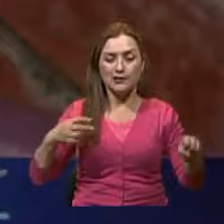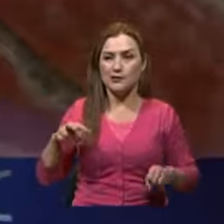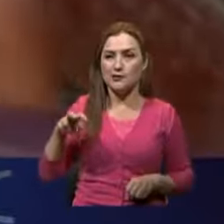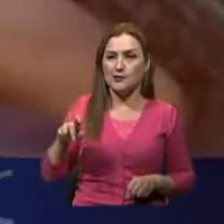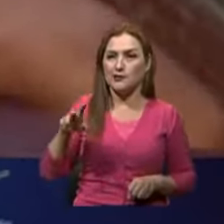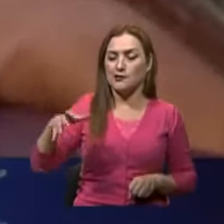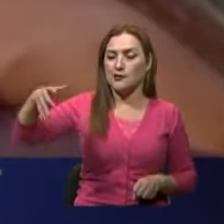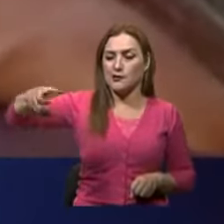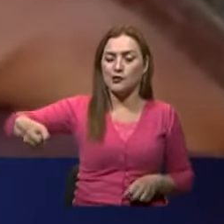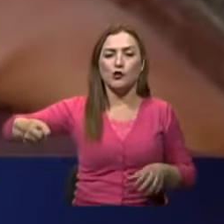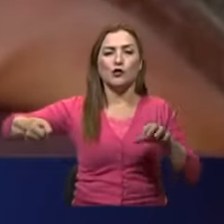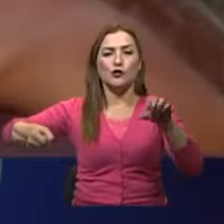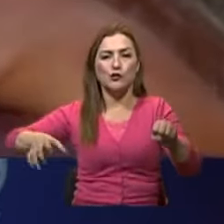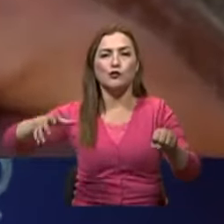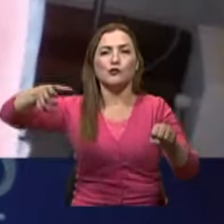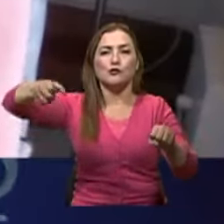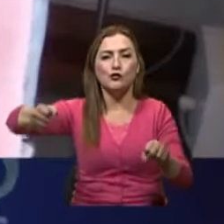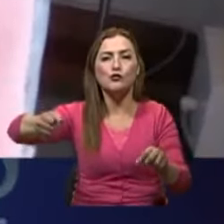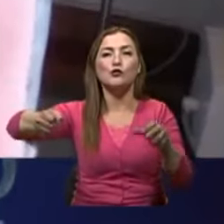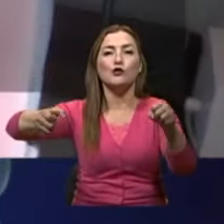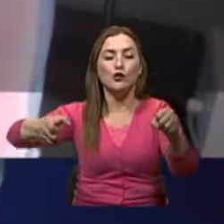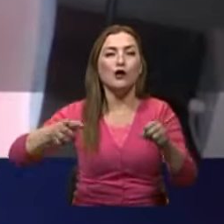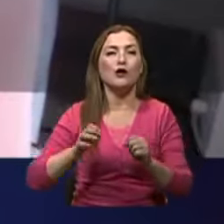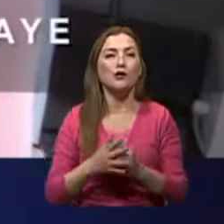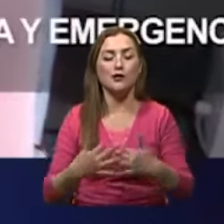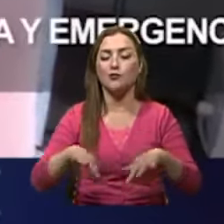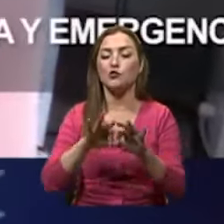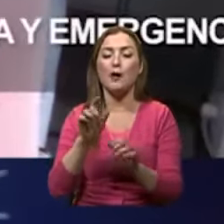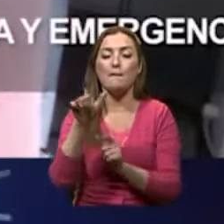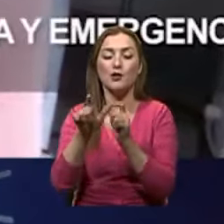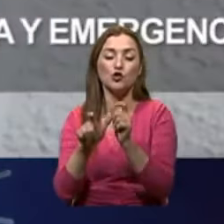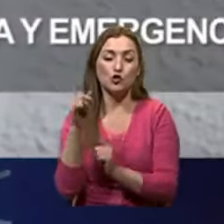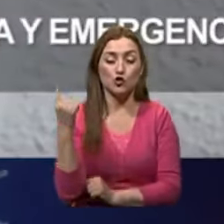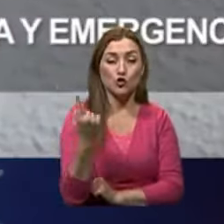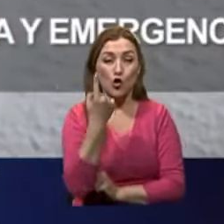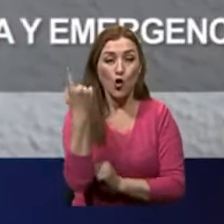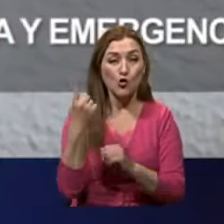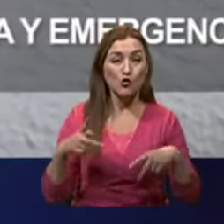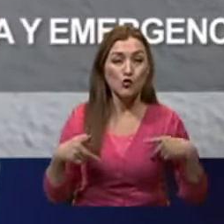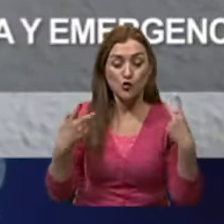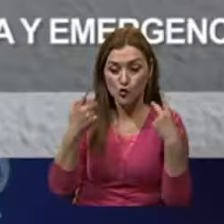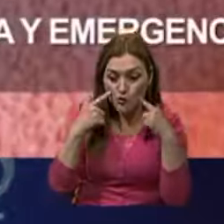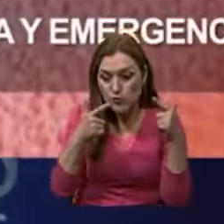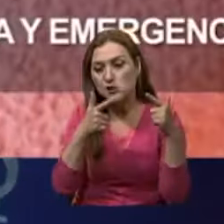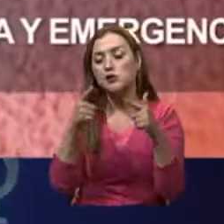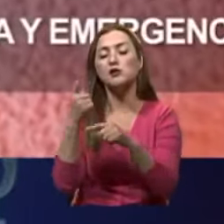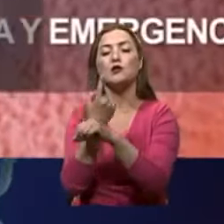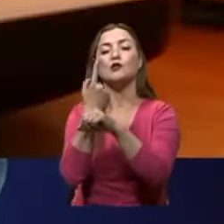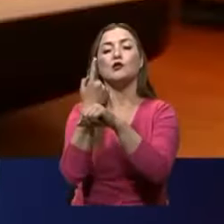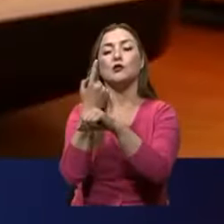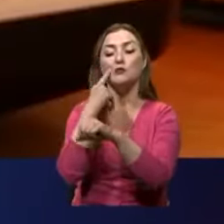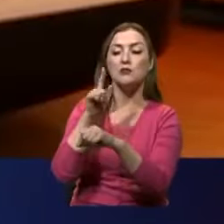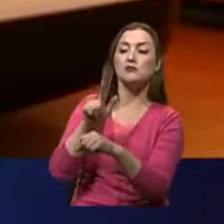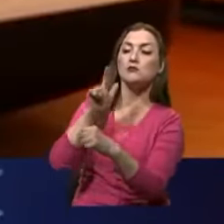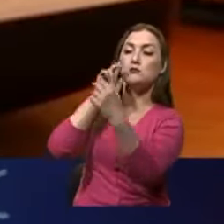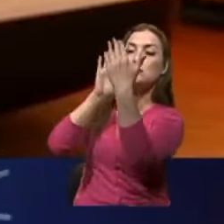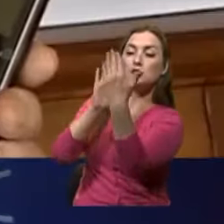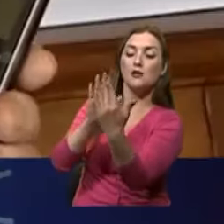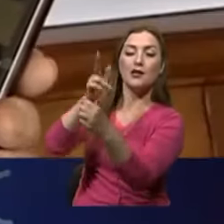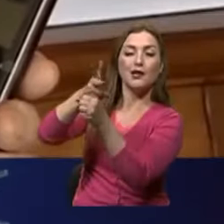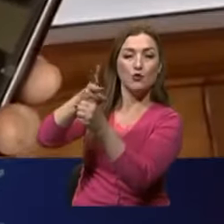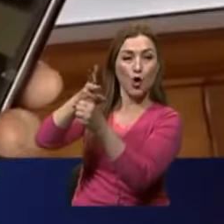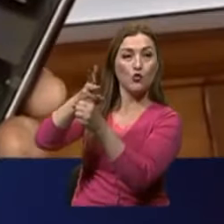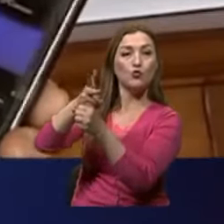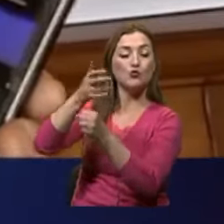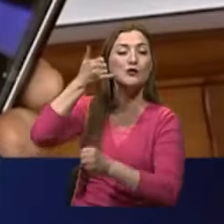Si la persona vive sola, es importante instalar un sistema de vigilancia, emergencia o teleasistencia en el hogar. Coloca un teléfono